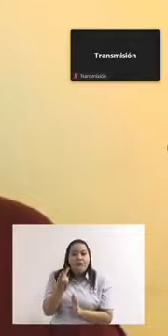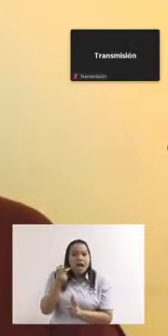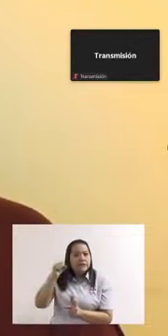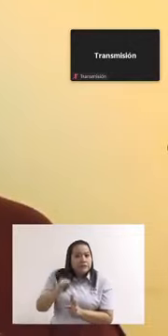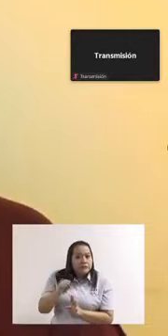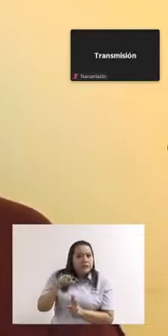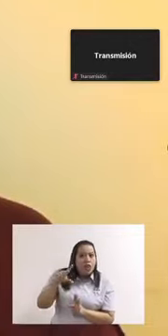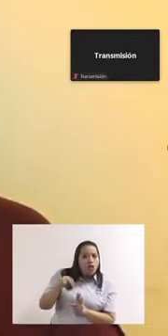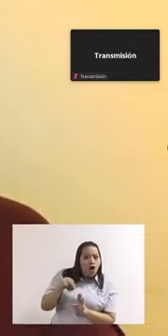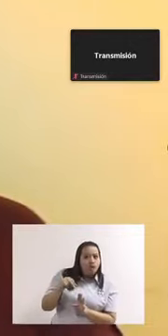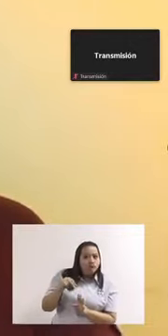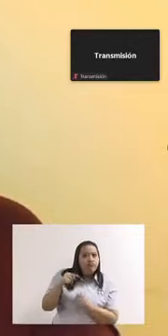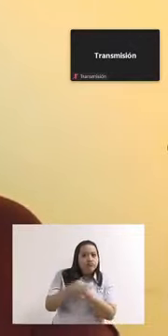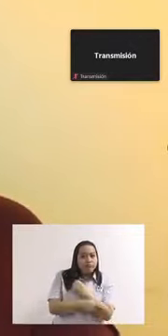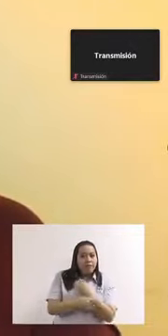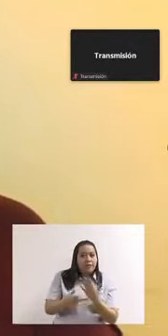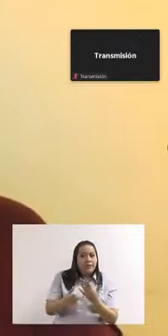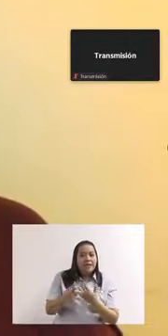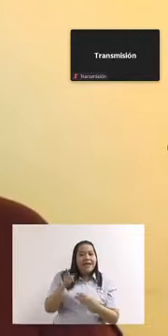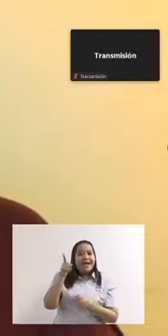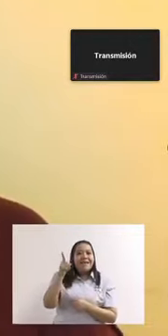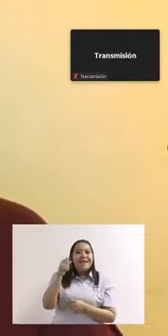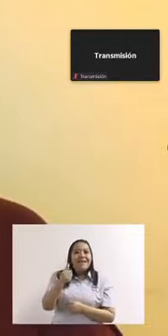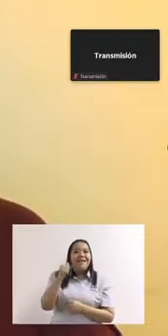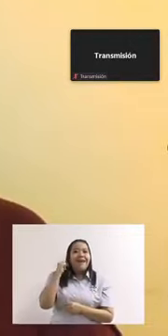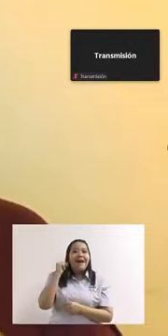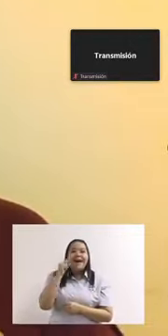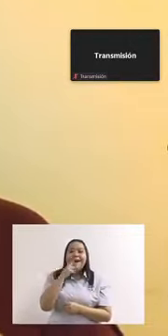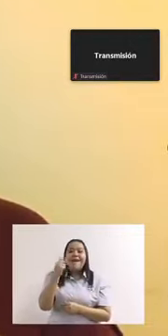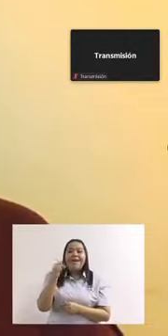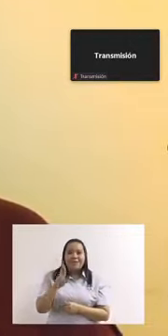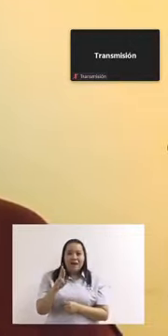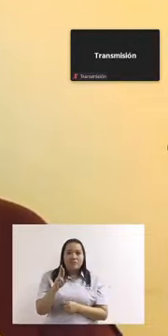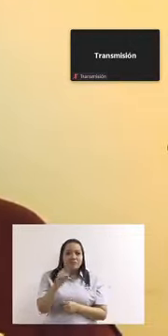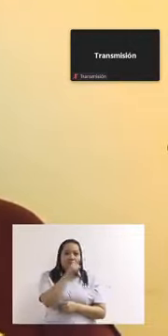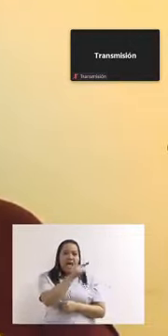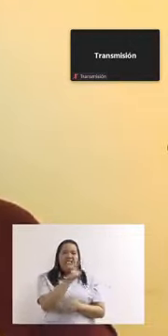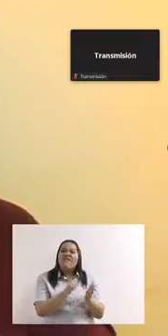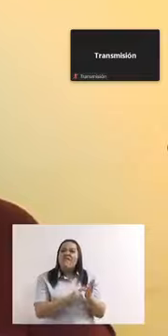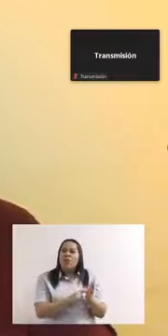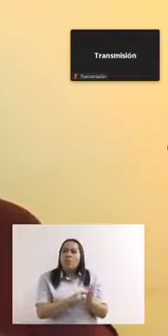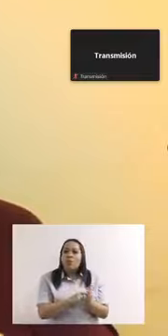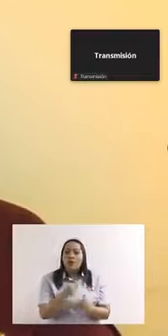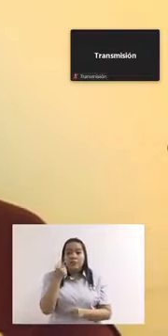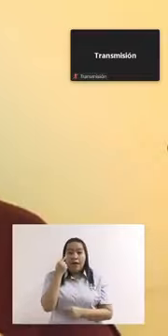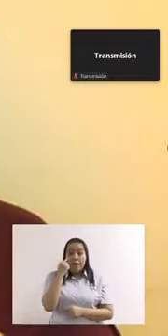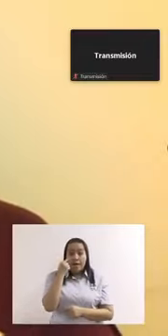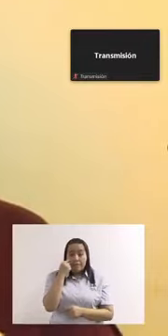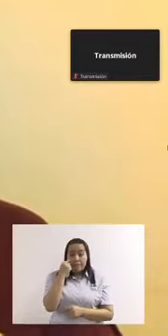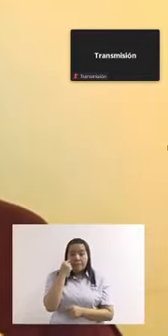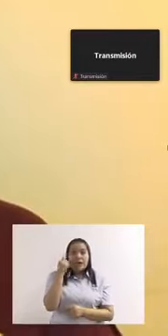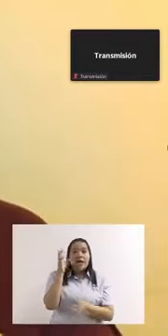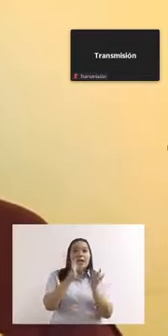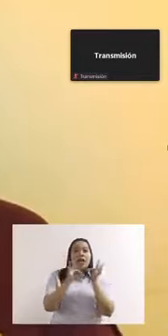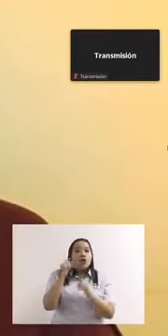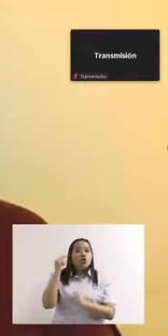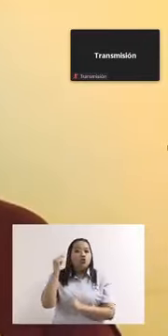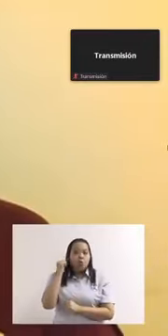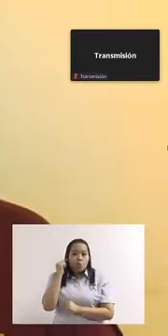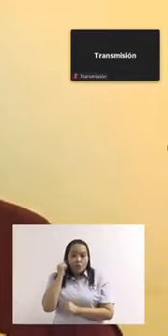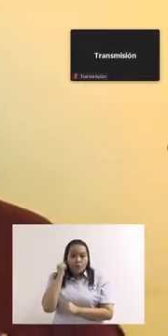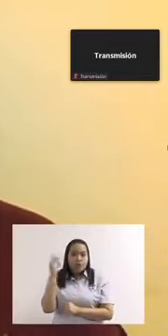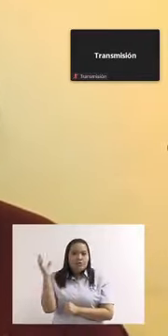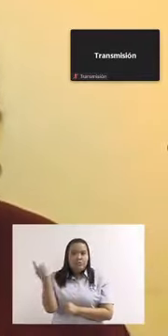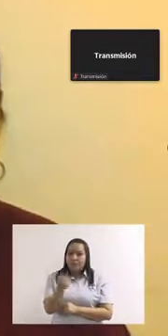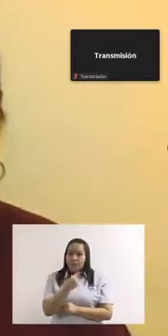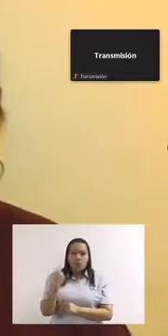nacen, le hacen el ADGAR. En el ADGAR te evalúan tu vista, tus oídos y todo lo que es estimulación. Y ahí